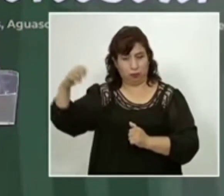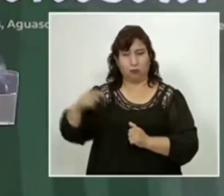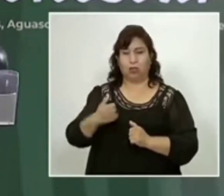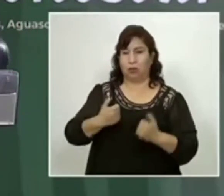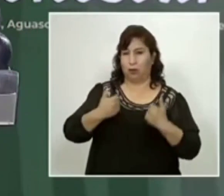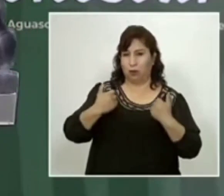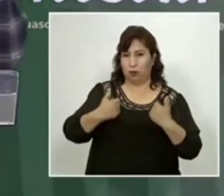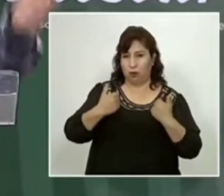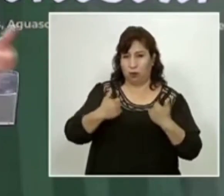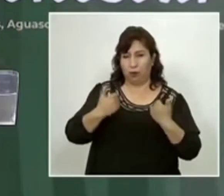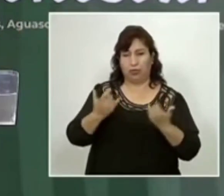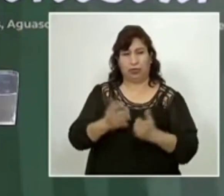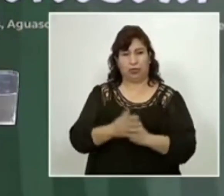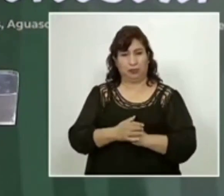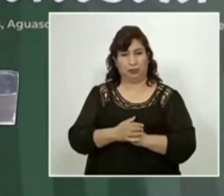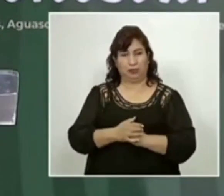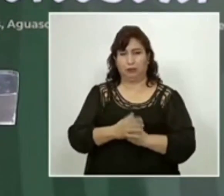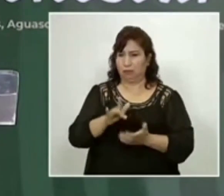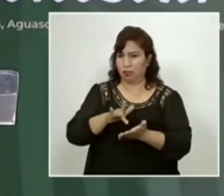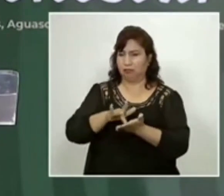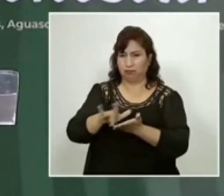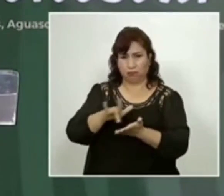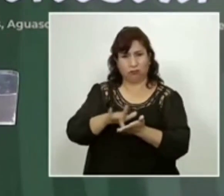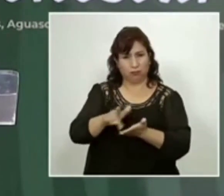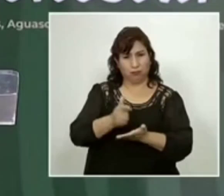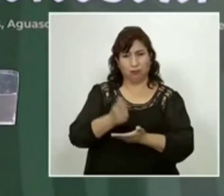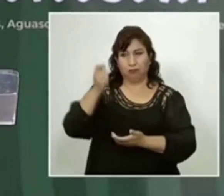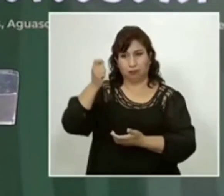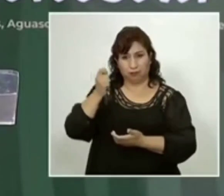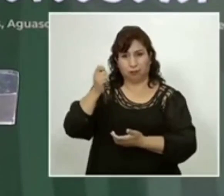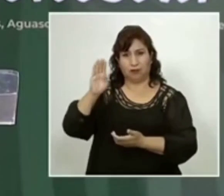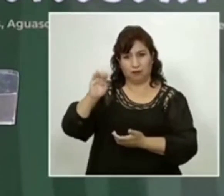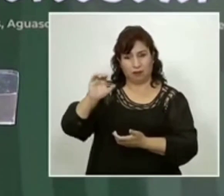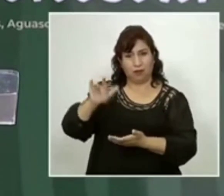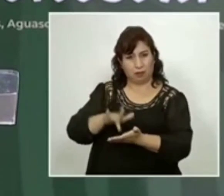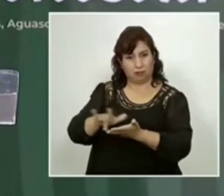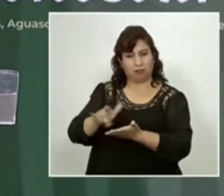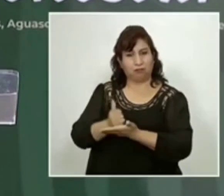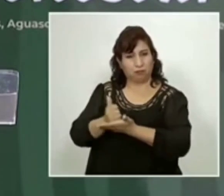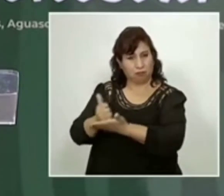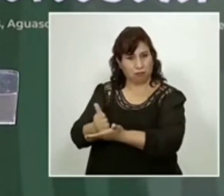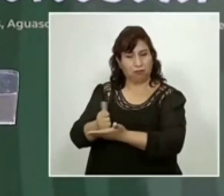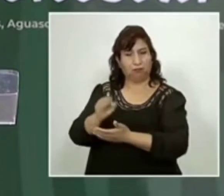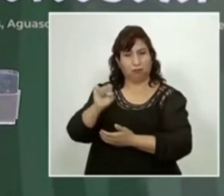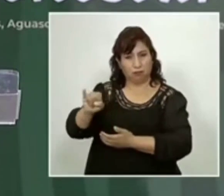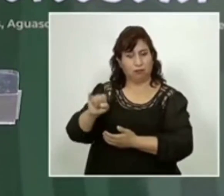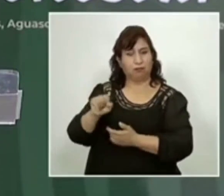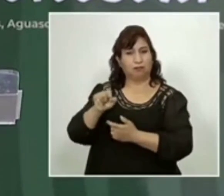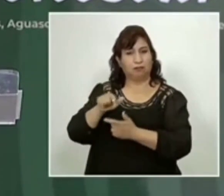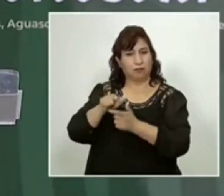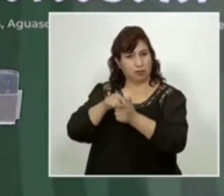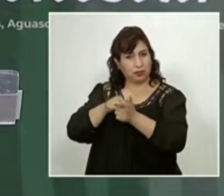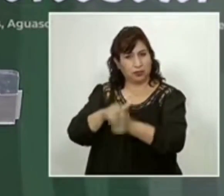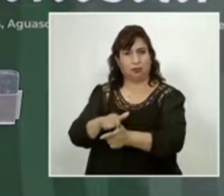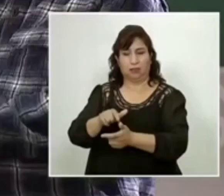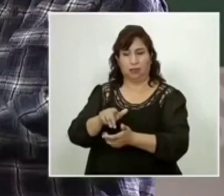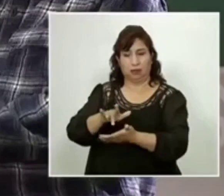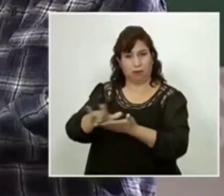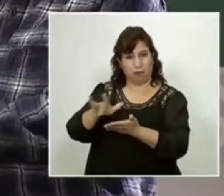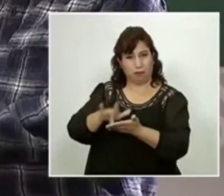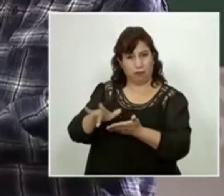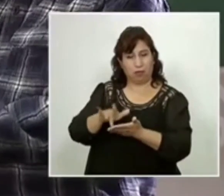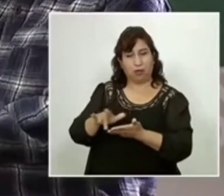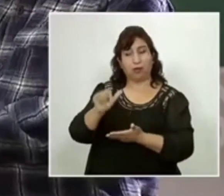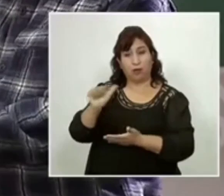jóvenes. Se van a seguir entregando becas, se van a seguir entregando apoyos